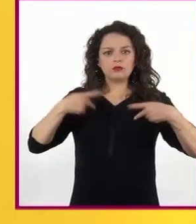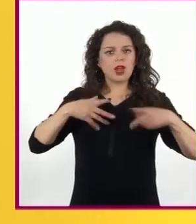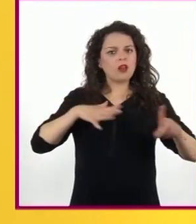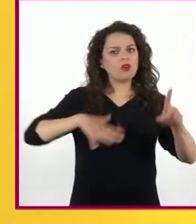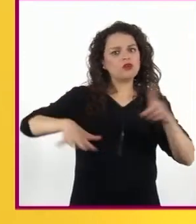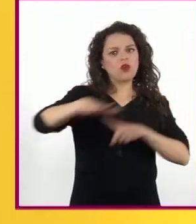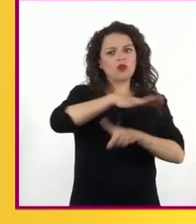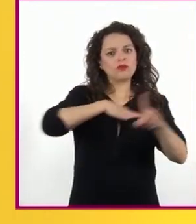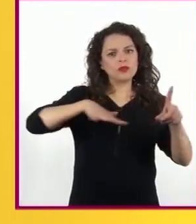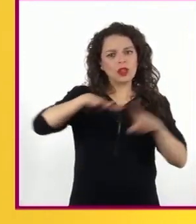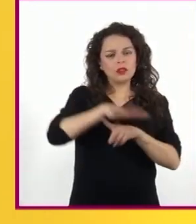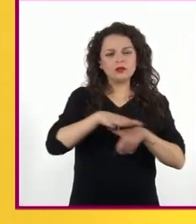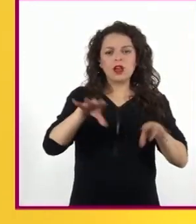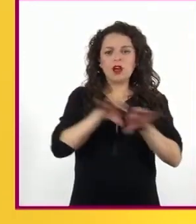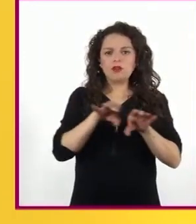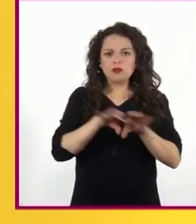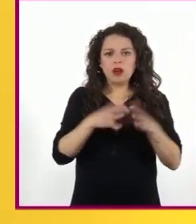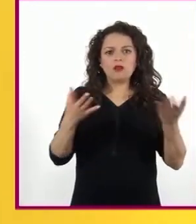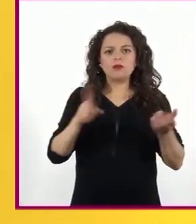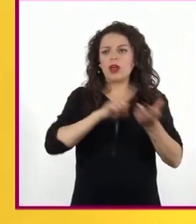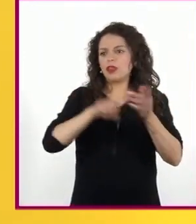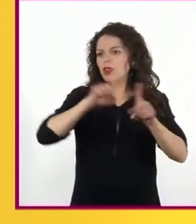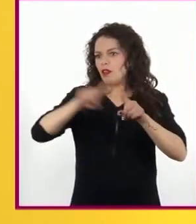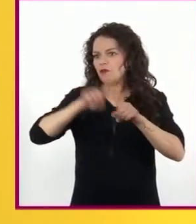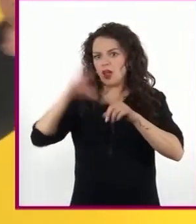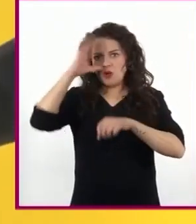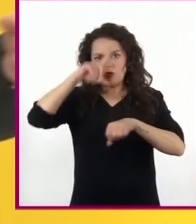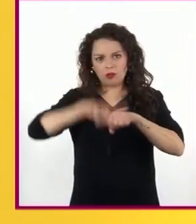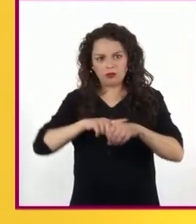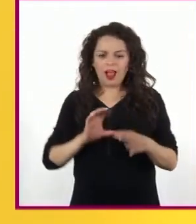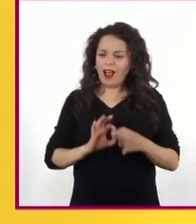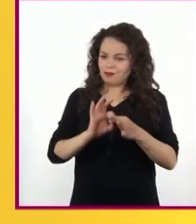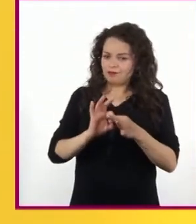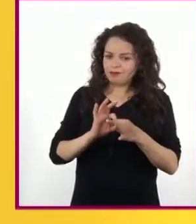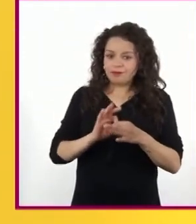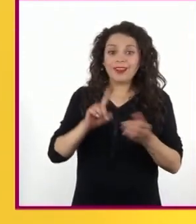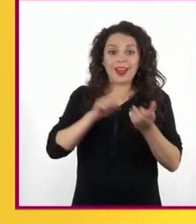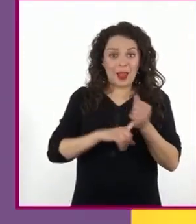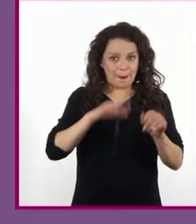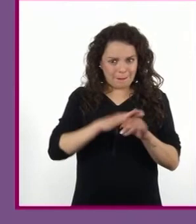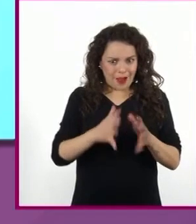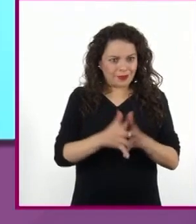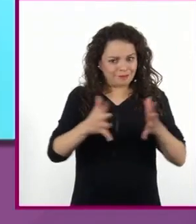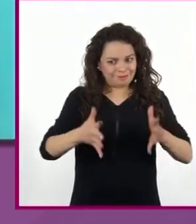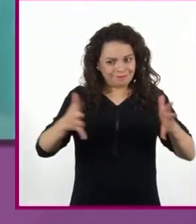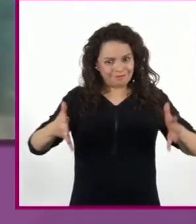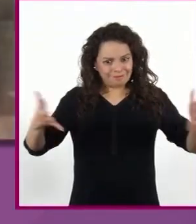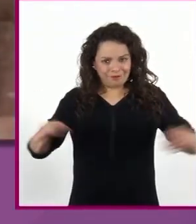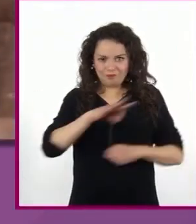ese modo su relación con la interculturalidad se hace más amplia.